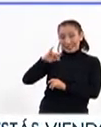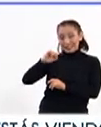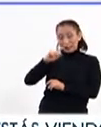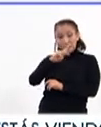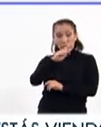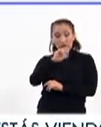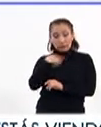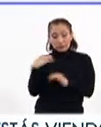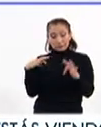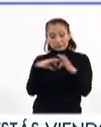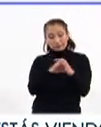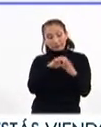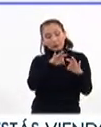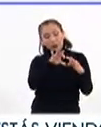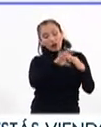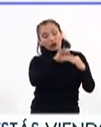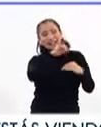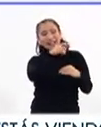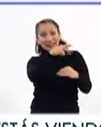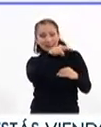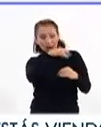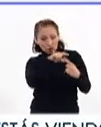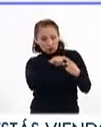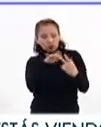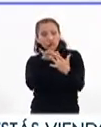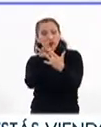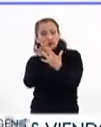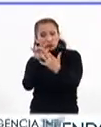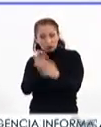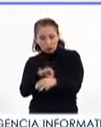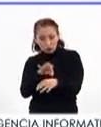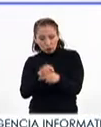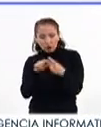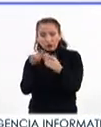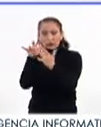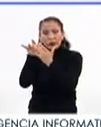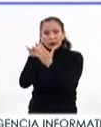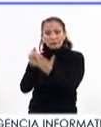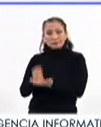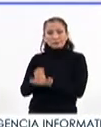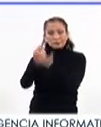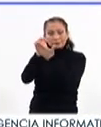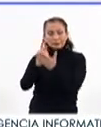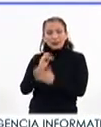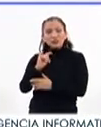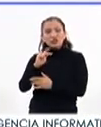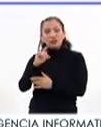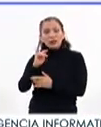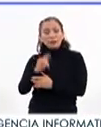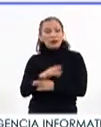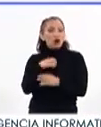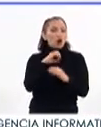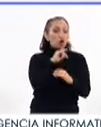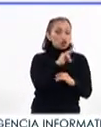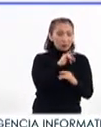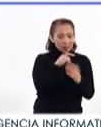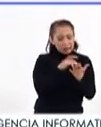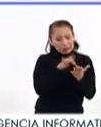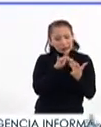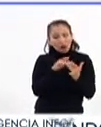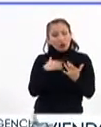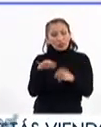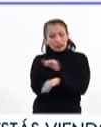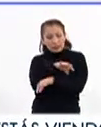va a trabajar de la mano con ingenieros, con médicos, con fisioterapeutas, con ortopedistas,